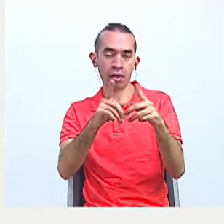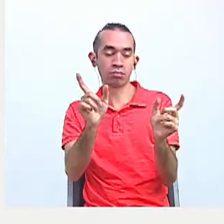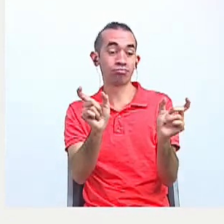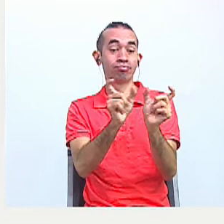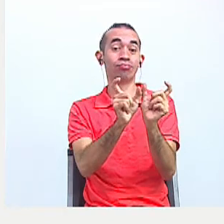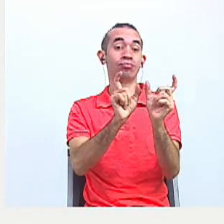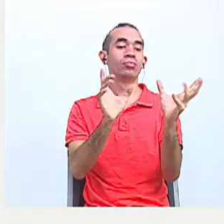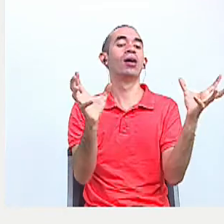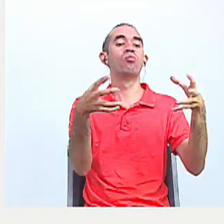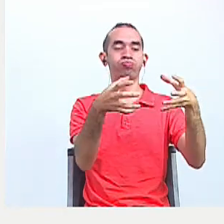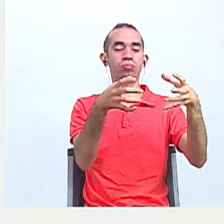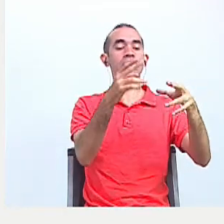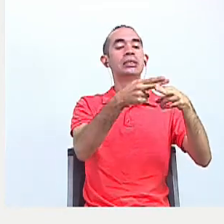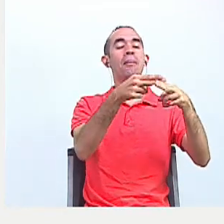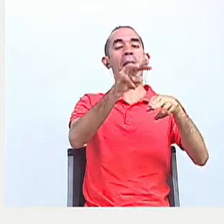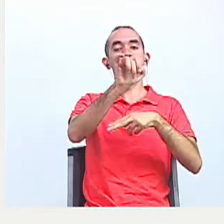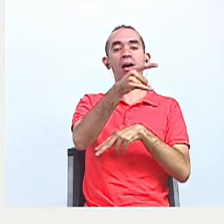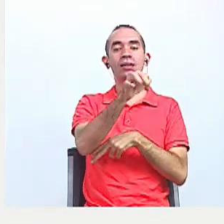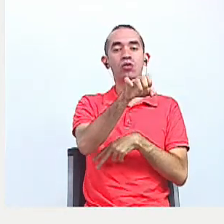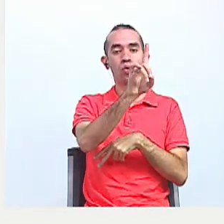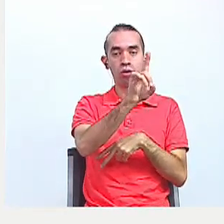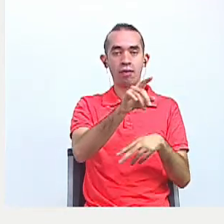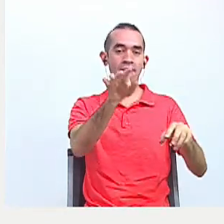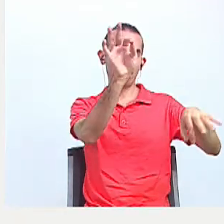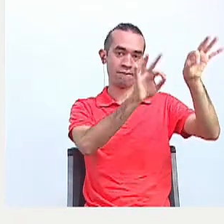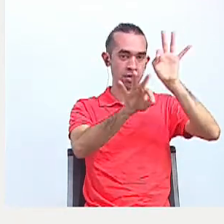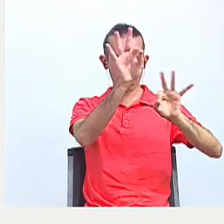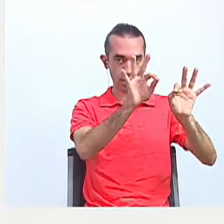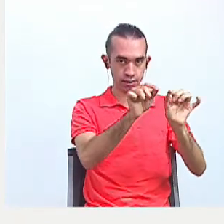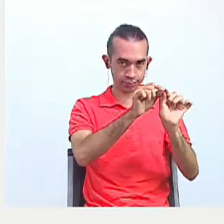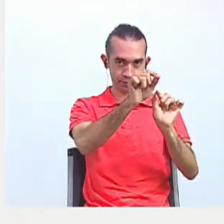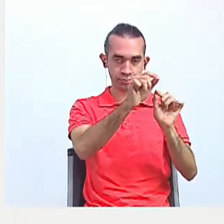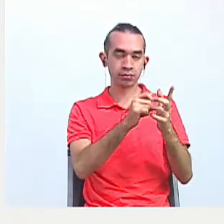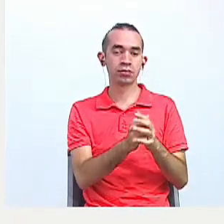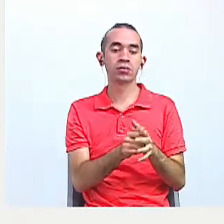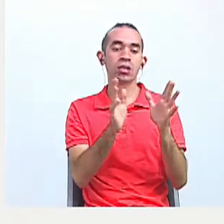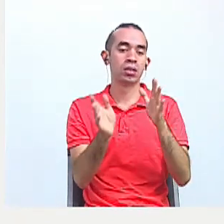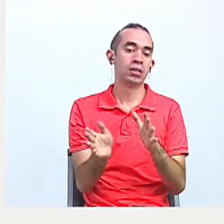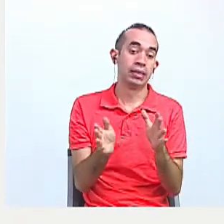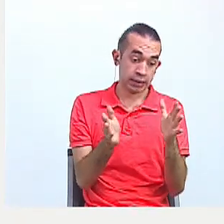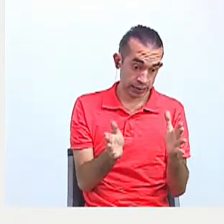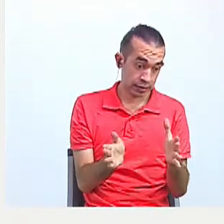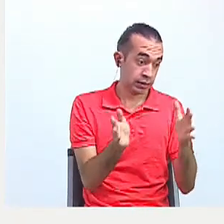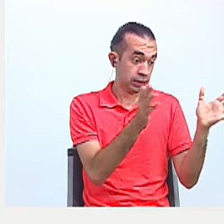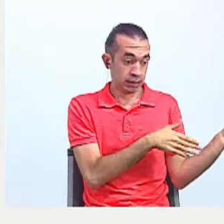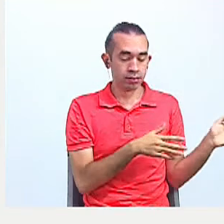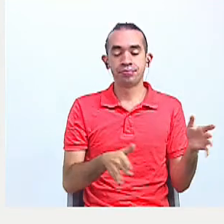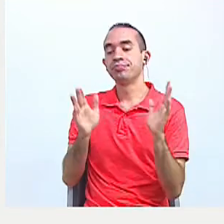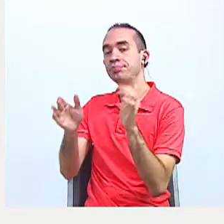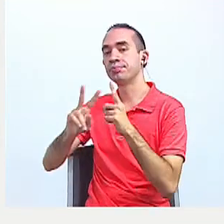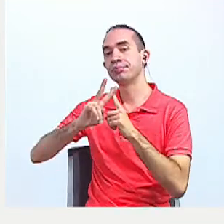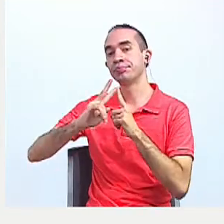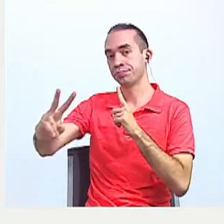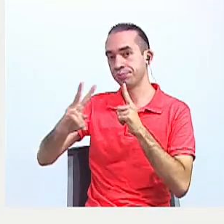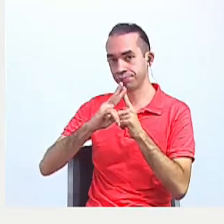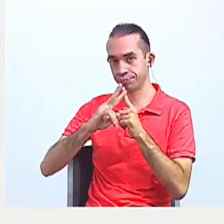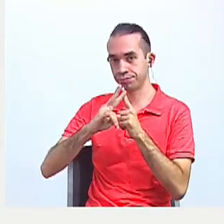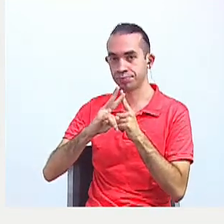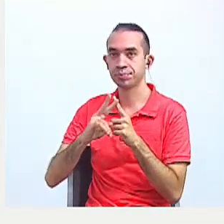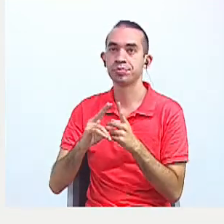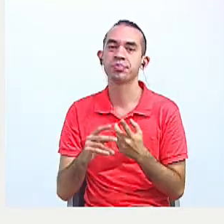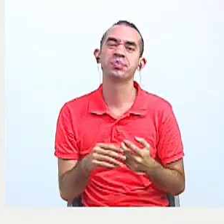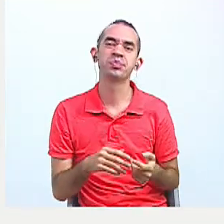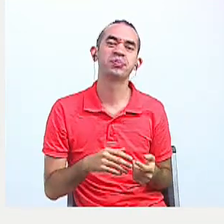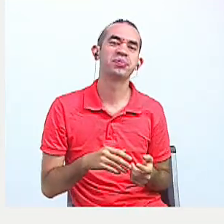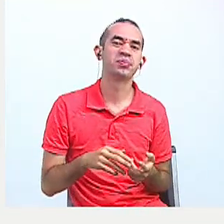tal? Muy bien. Entonces, vamos a continuar ahora con la definición de una cantidad vectorial. Como antes ya